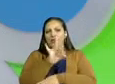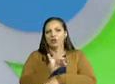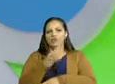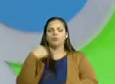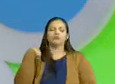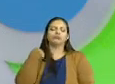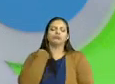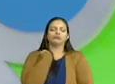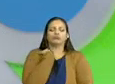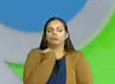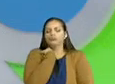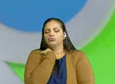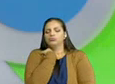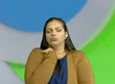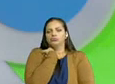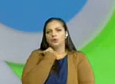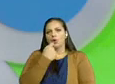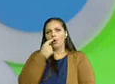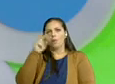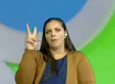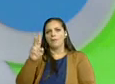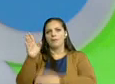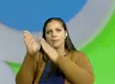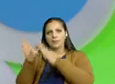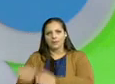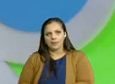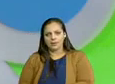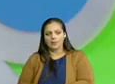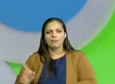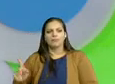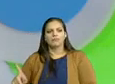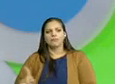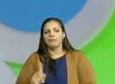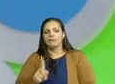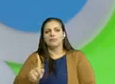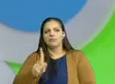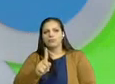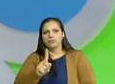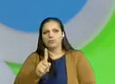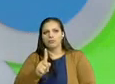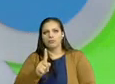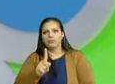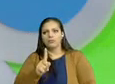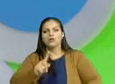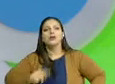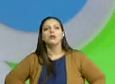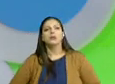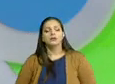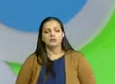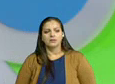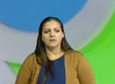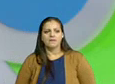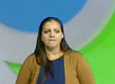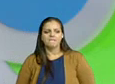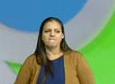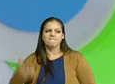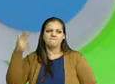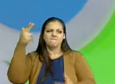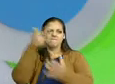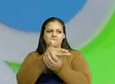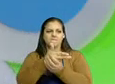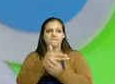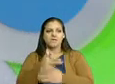Quito. El presunto responsable es un ciudadano extranjero, bueno, no, la nacionalidad nos vamos a entrar justamente en el reportaje, que